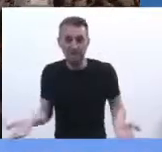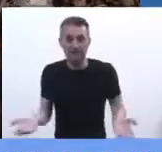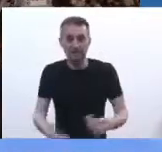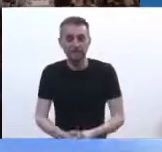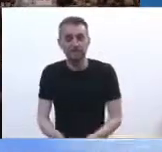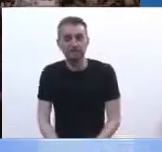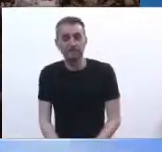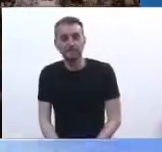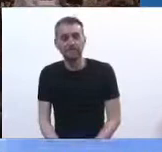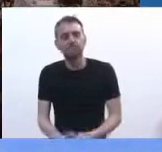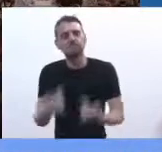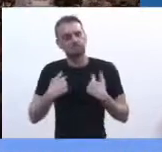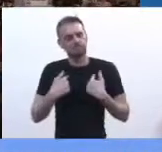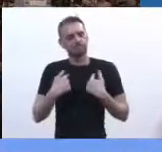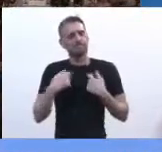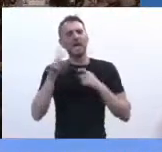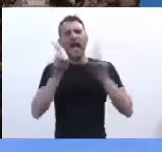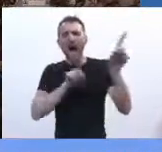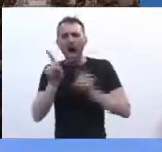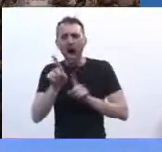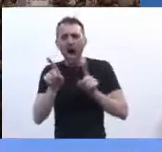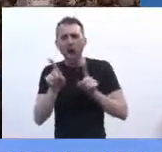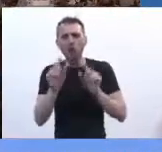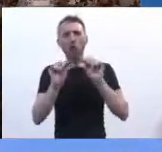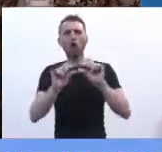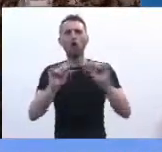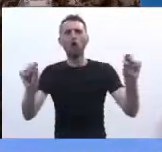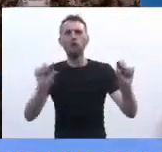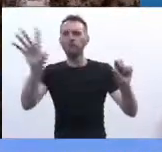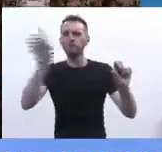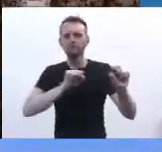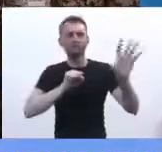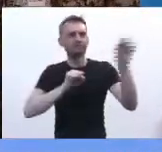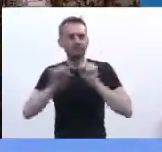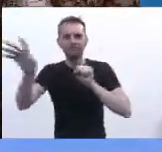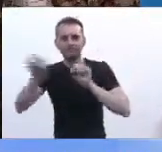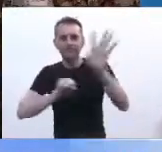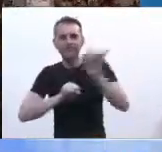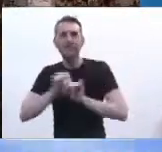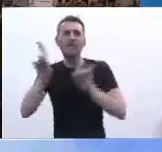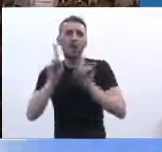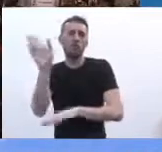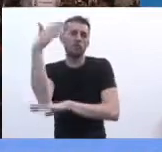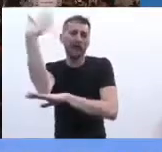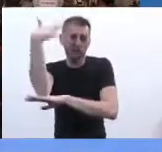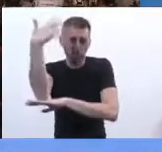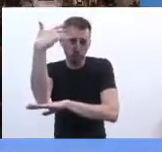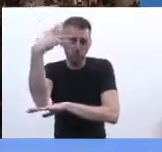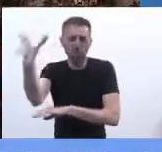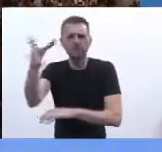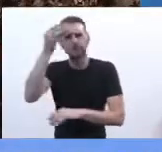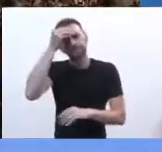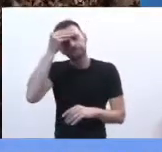y me quedo con algunos conceptos de algunos expositores y